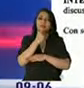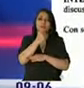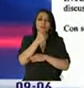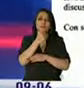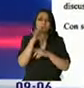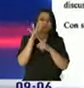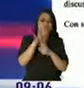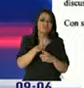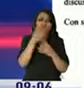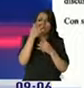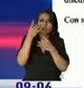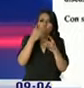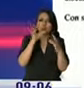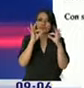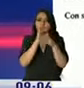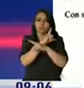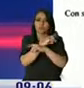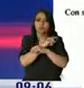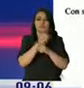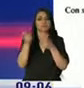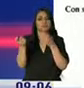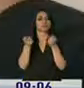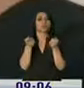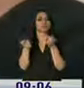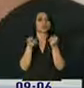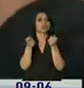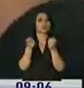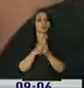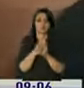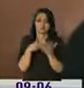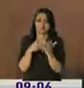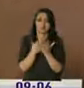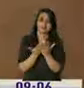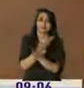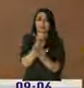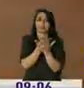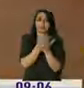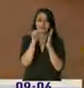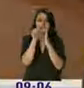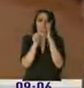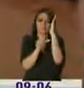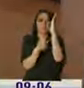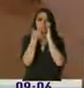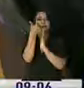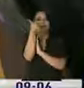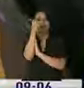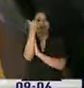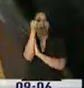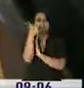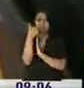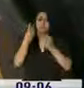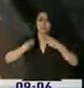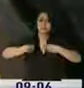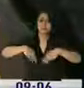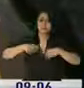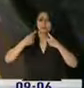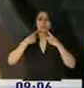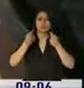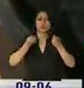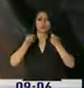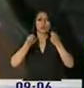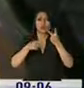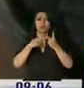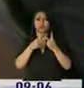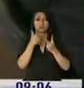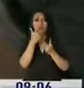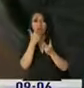redes sociales e Internet. El proyecto contiene 10 artículos en los que se establecen los mecanismos de control, regulación y